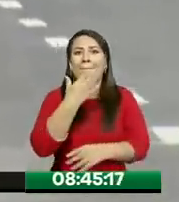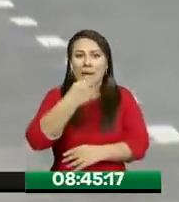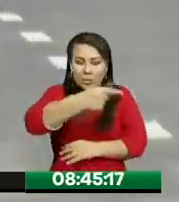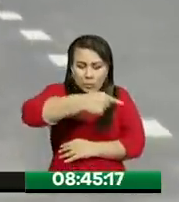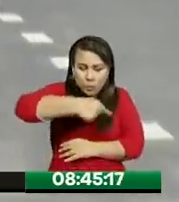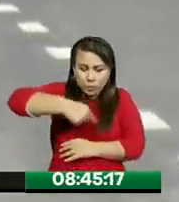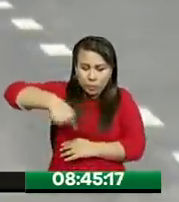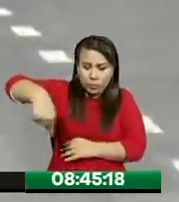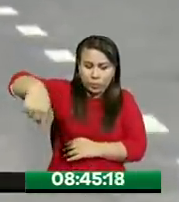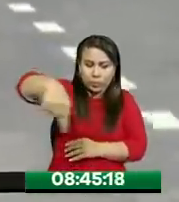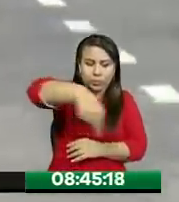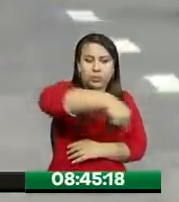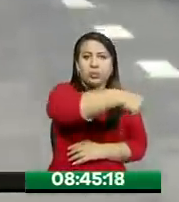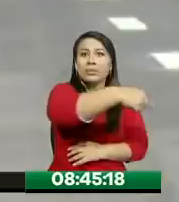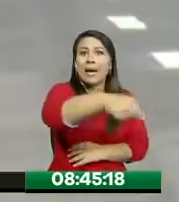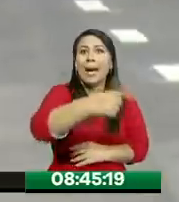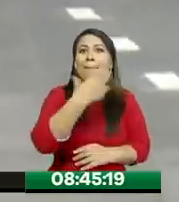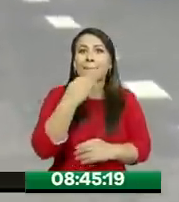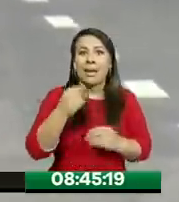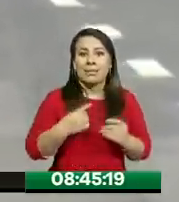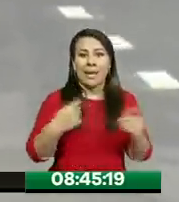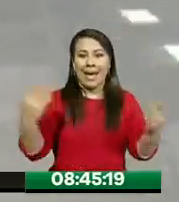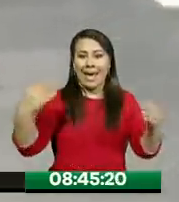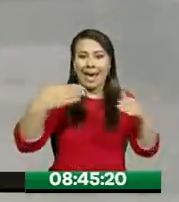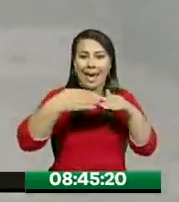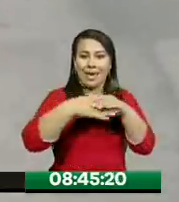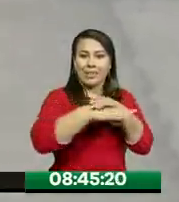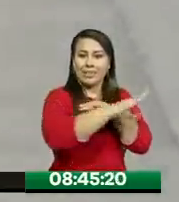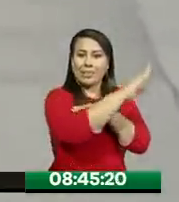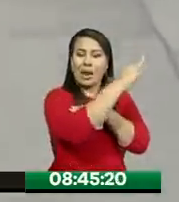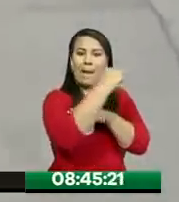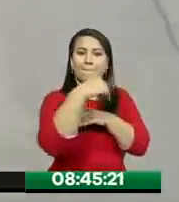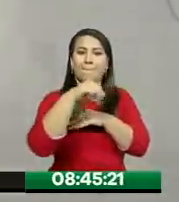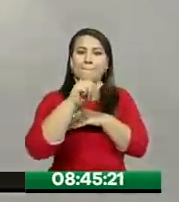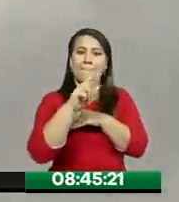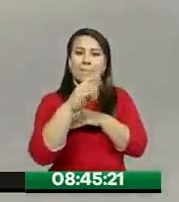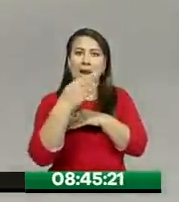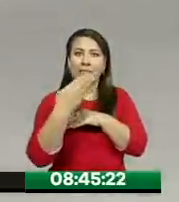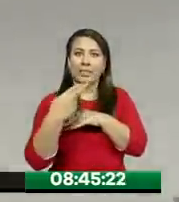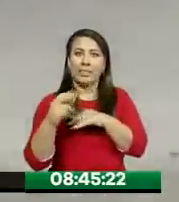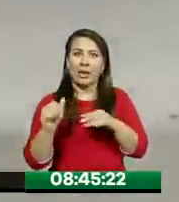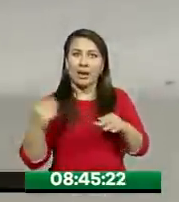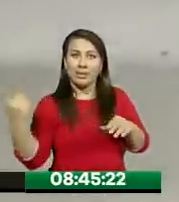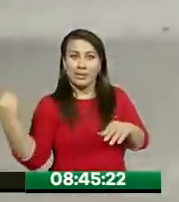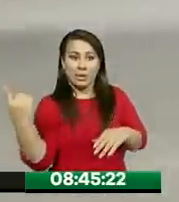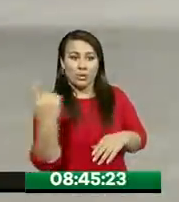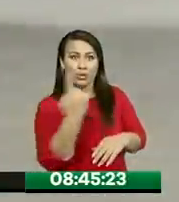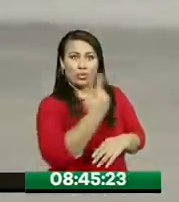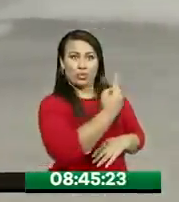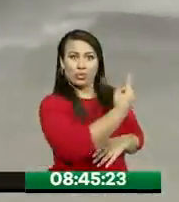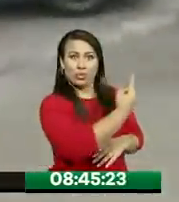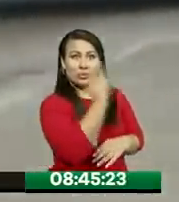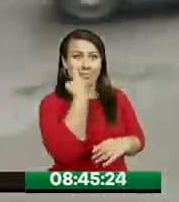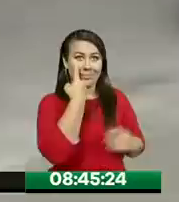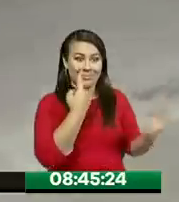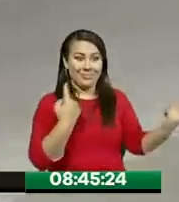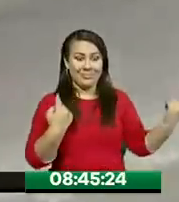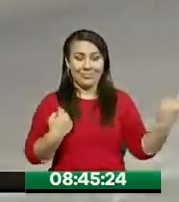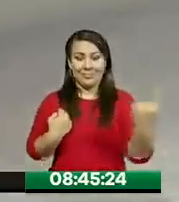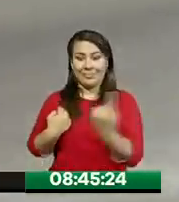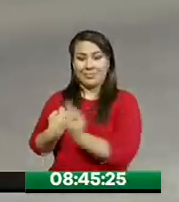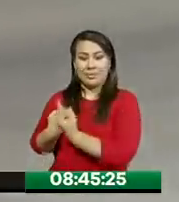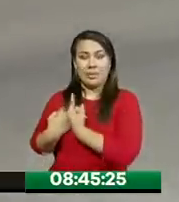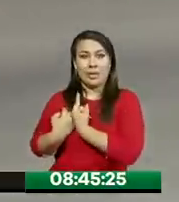antinarcóticos, permitió la desarticulación de una banda que, según la policía, utilizaba niños,